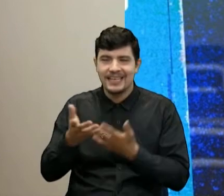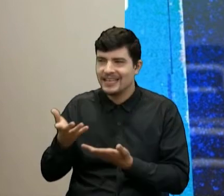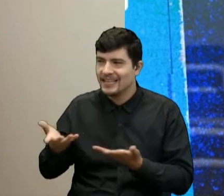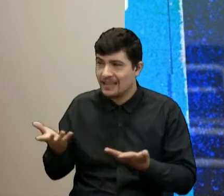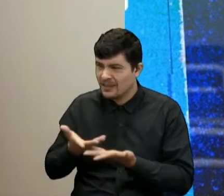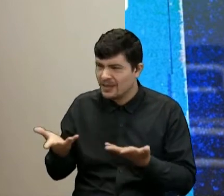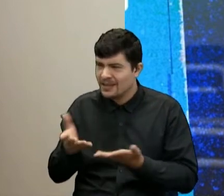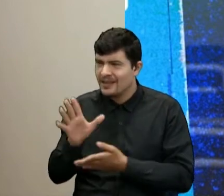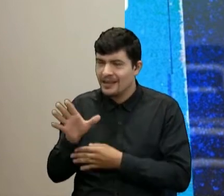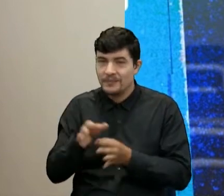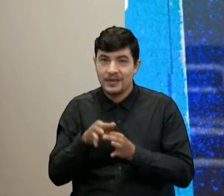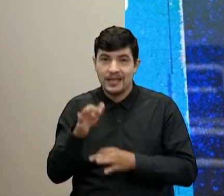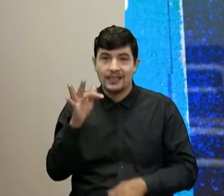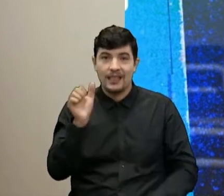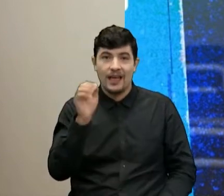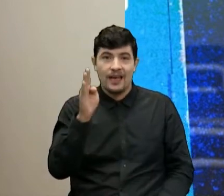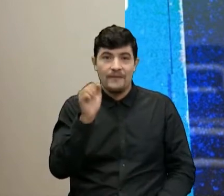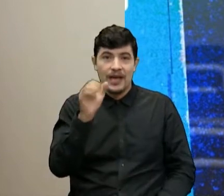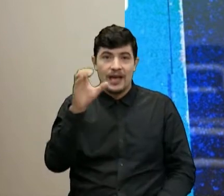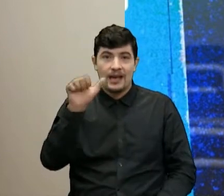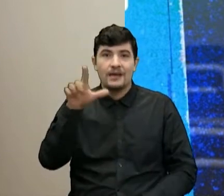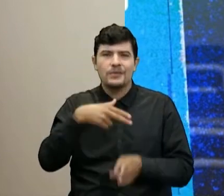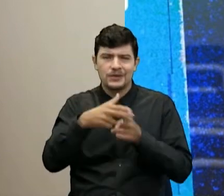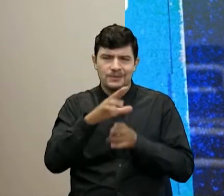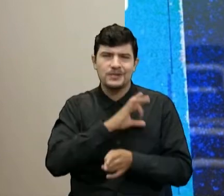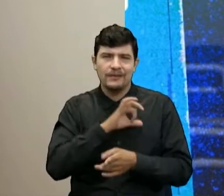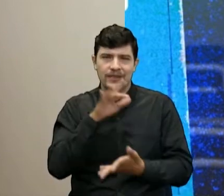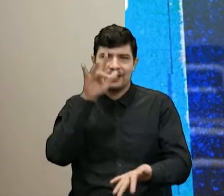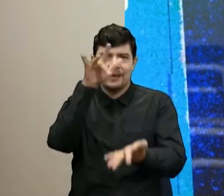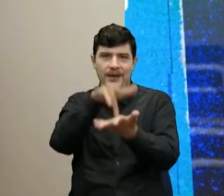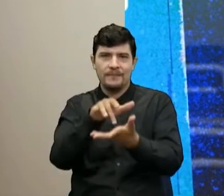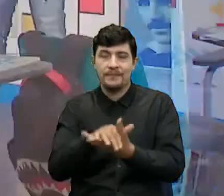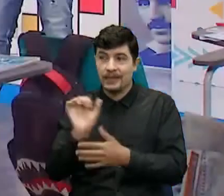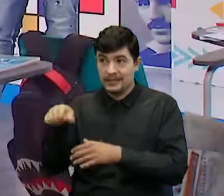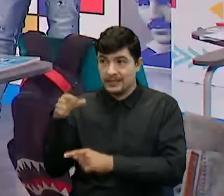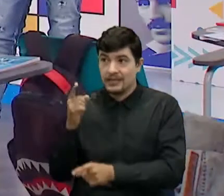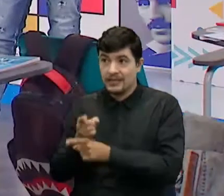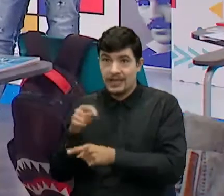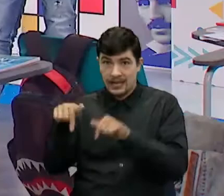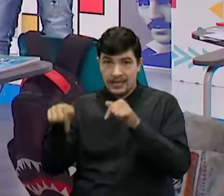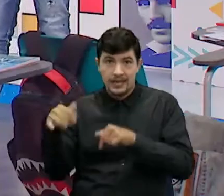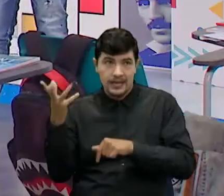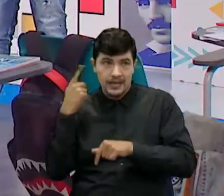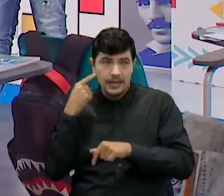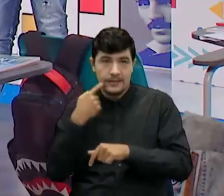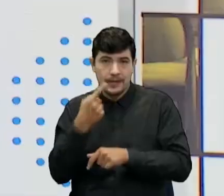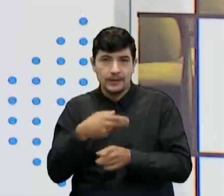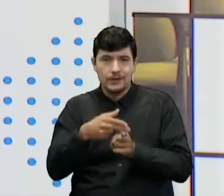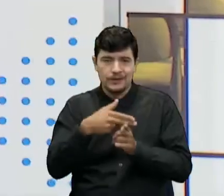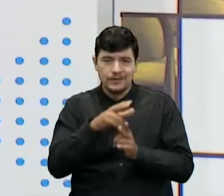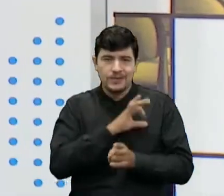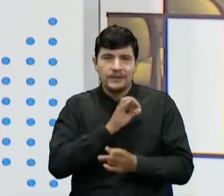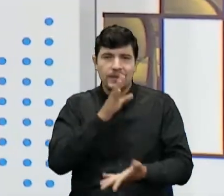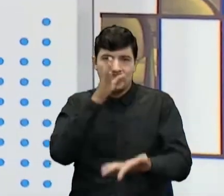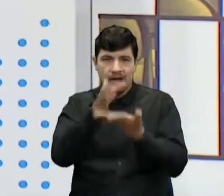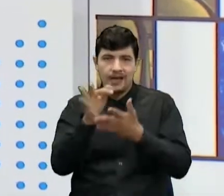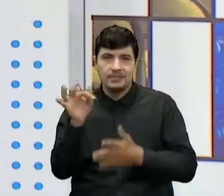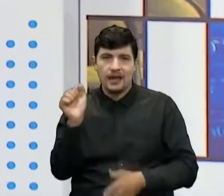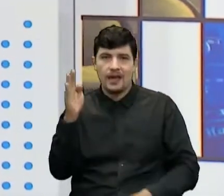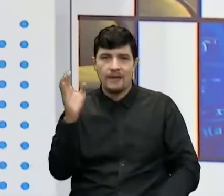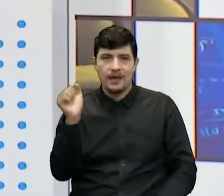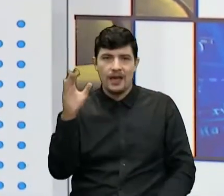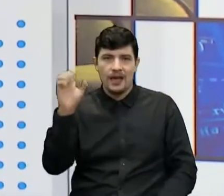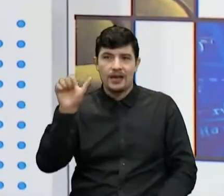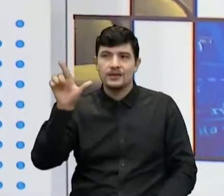Tabacal Me dijeron Allá vamos a ir el sábado ¿Allá van a ir el sábado? Sí Aquí me dijeron Que el sábado Vimos por allá Tabacal Donde la